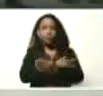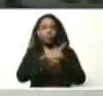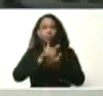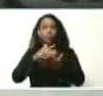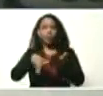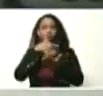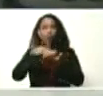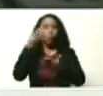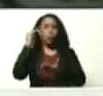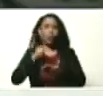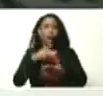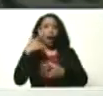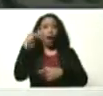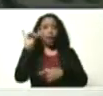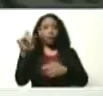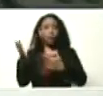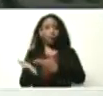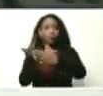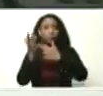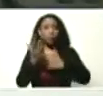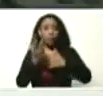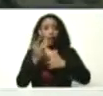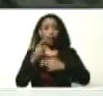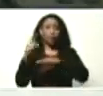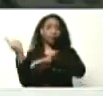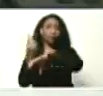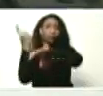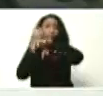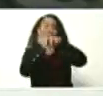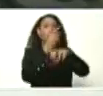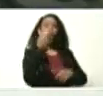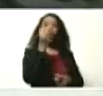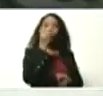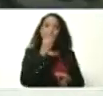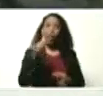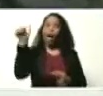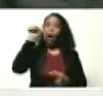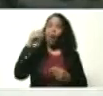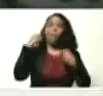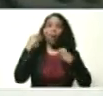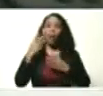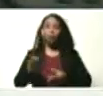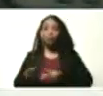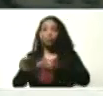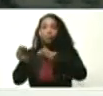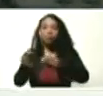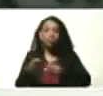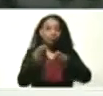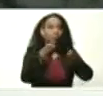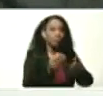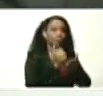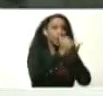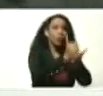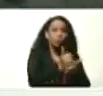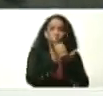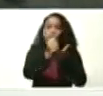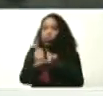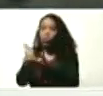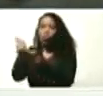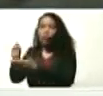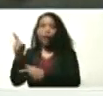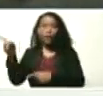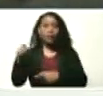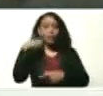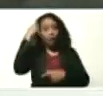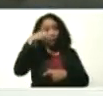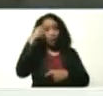Nacional Bolivariana, están recibiendo desde helicópteros alimentos y agua para ser distribuidos en el territorio. Yo entiendo que esas